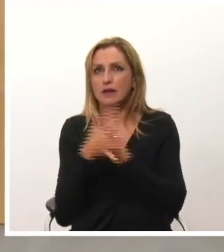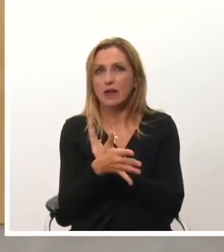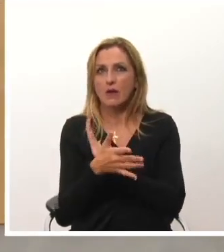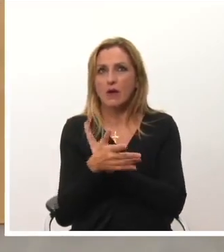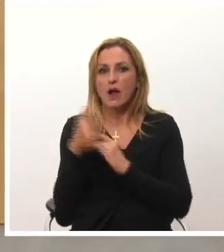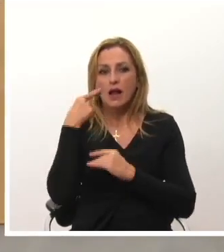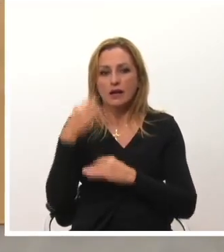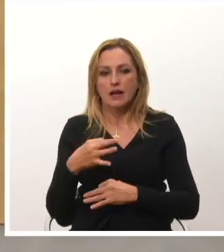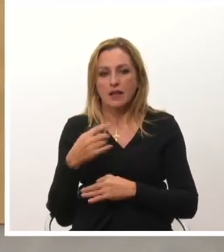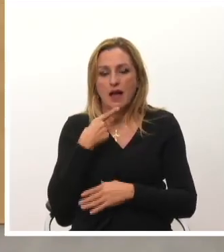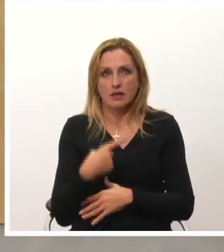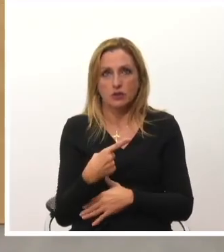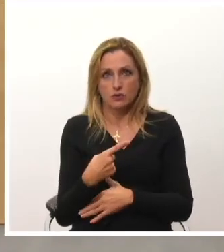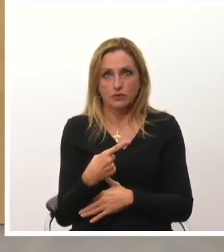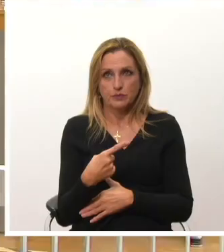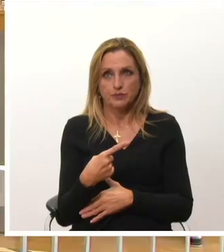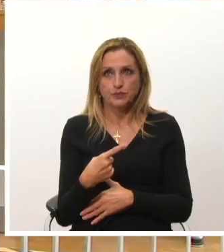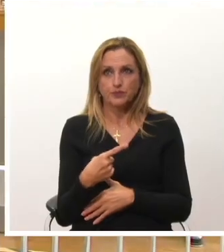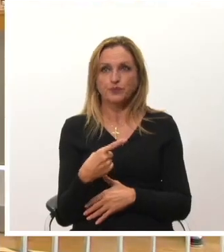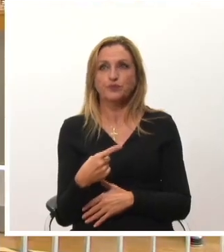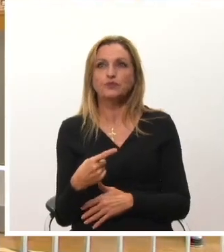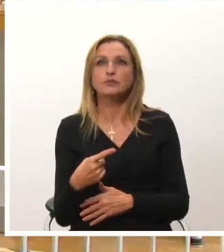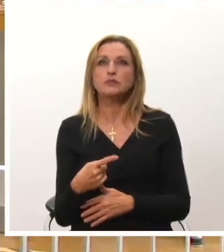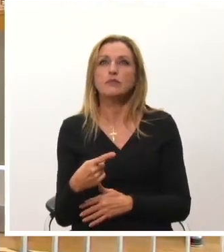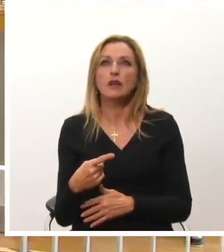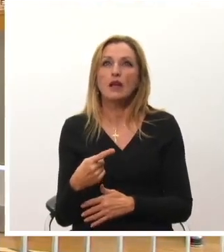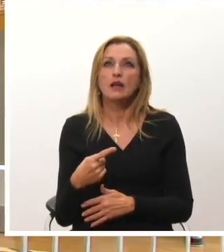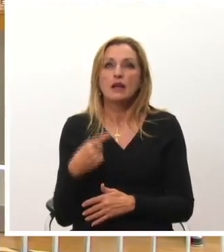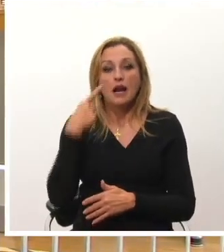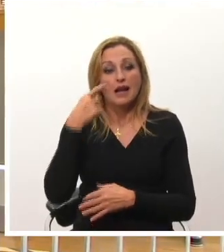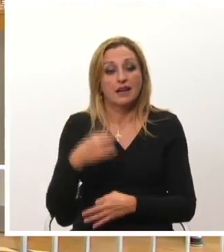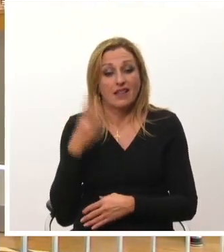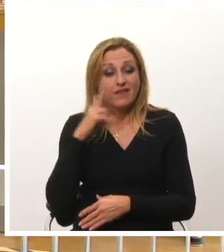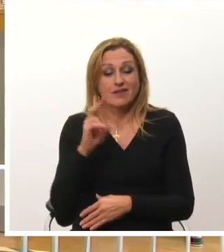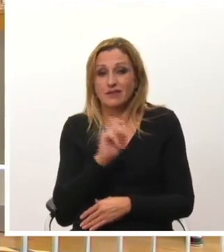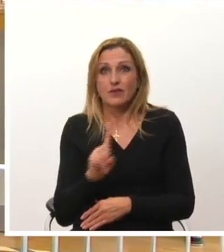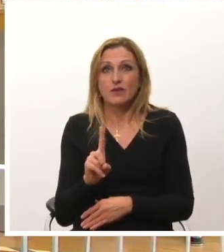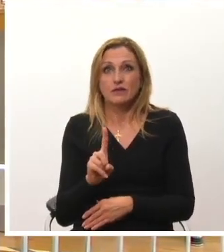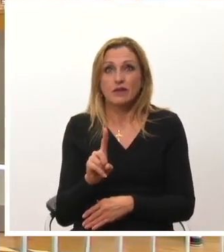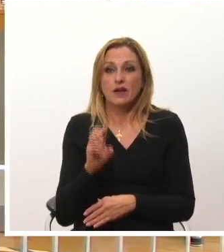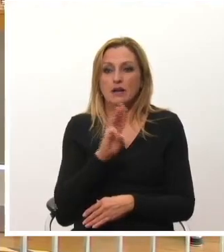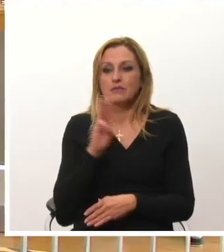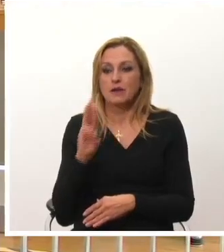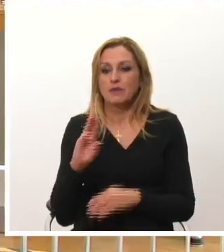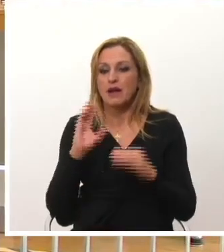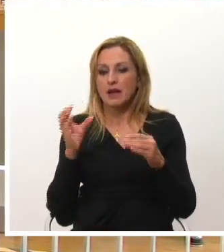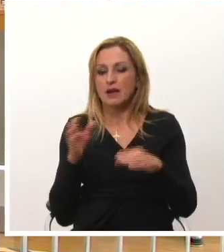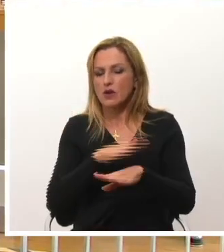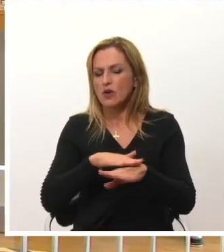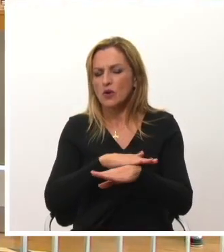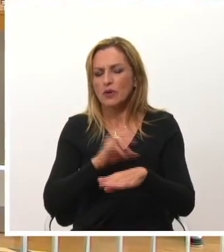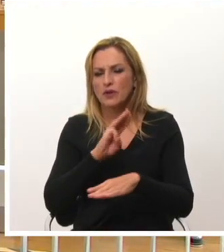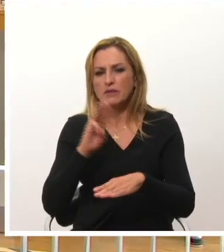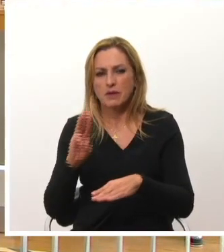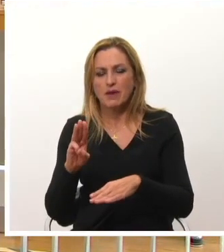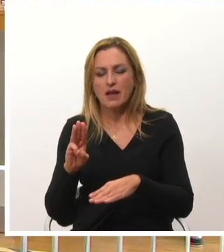señor no vemos la realidad dice usted que no vemos la realidad que el partido popular el gobierno particular no ve la realidad bueno